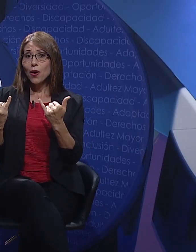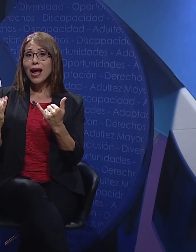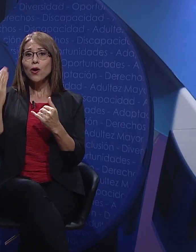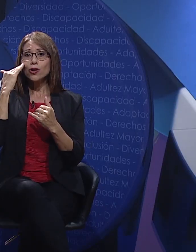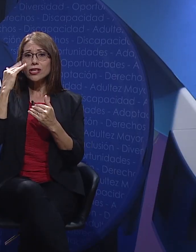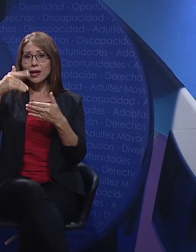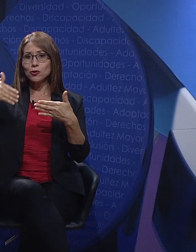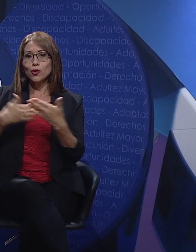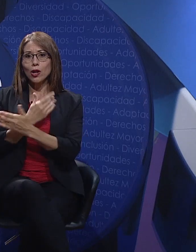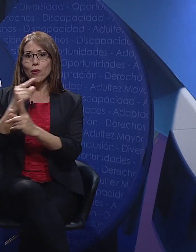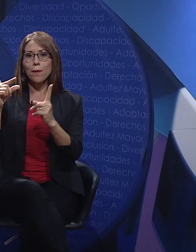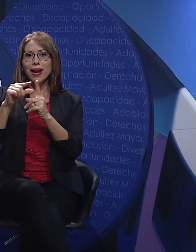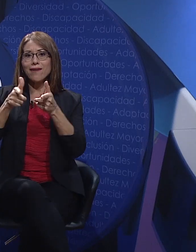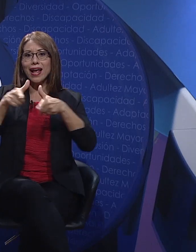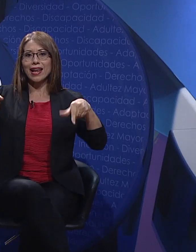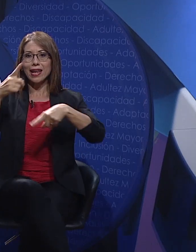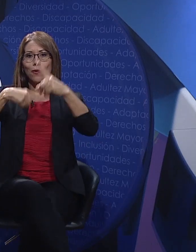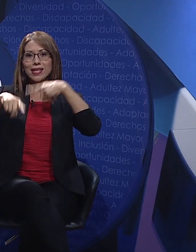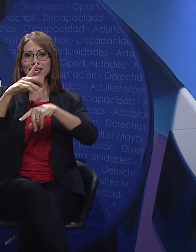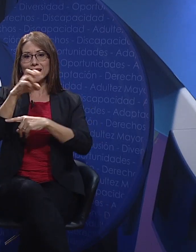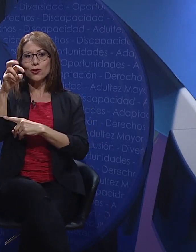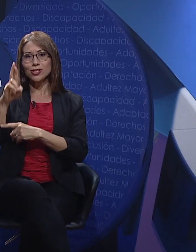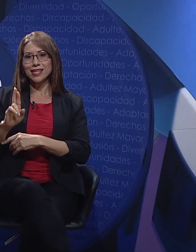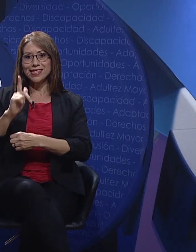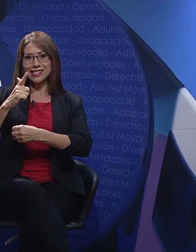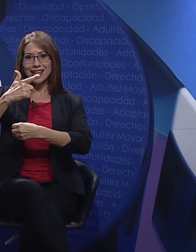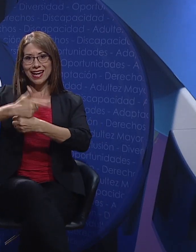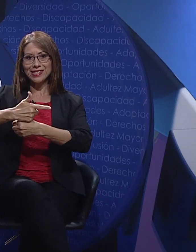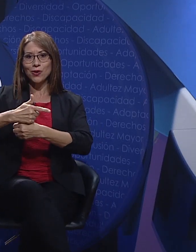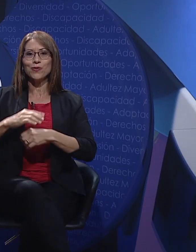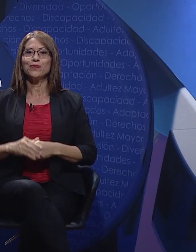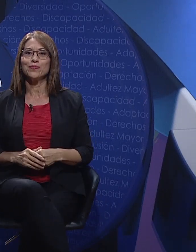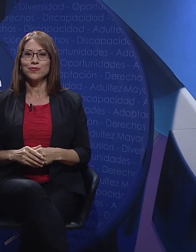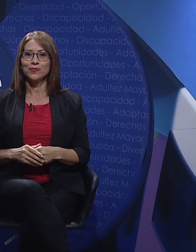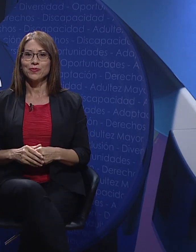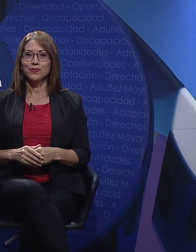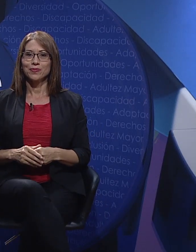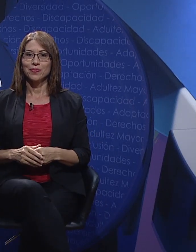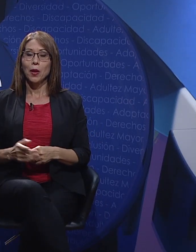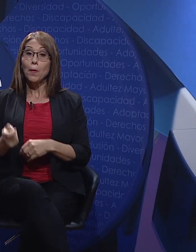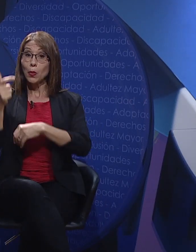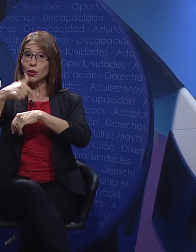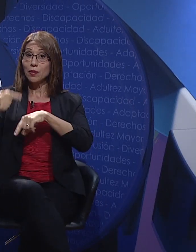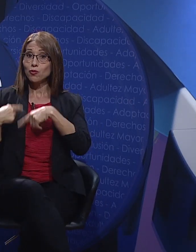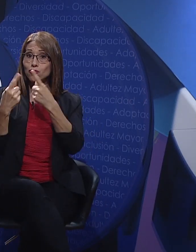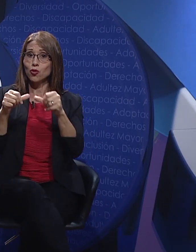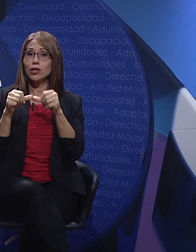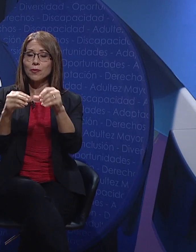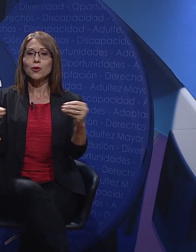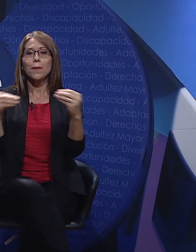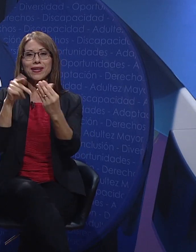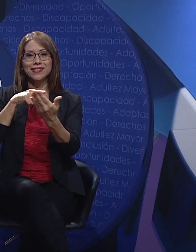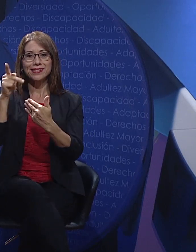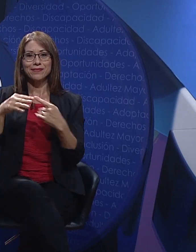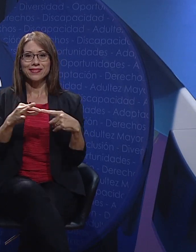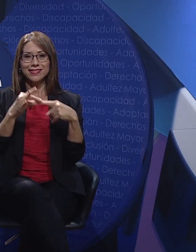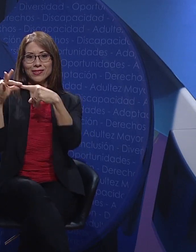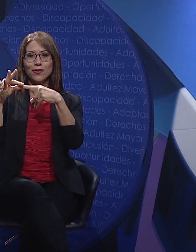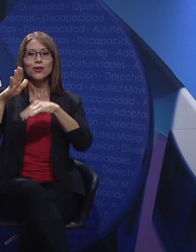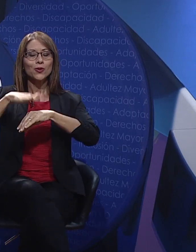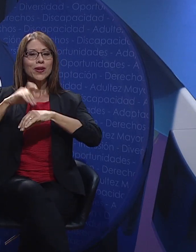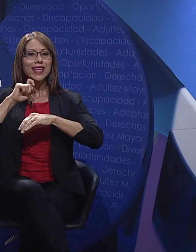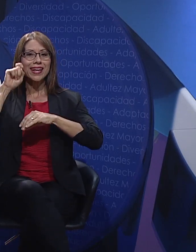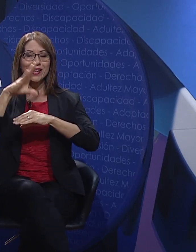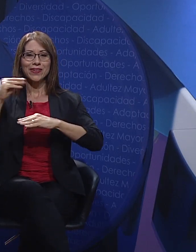Y ahora conoceremos una nueva palabra en lengua de señas costarricense, lesco. Pronto regresamos con más de este especial